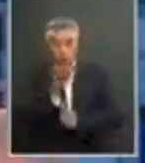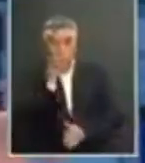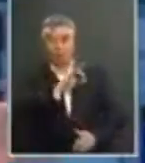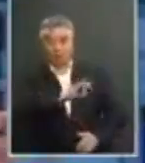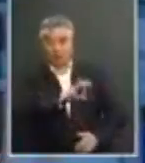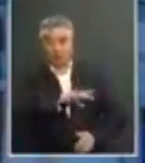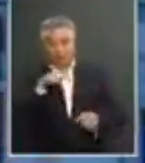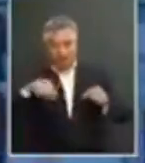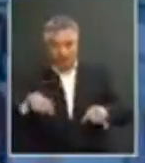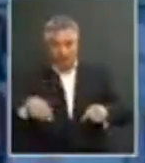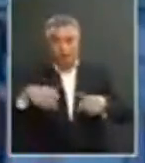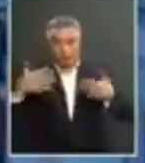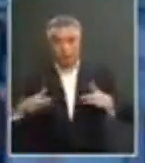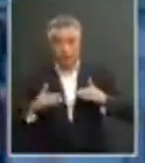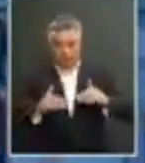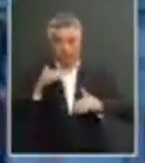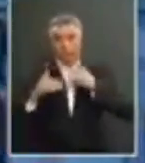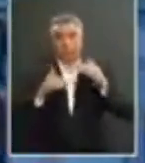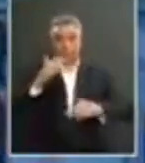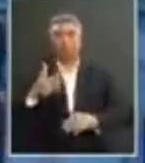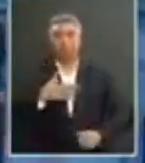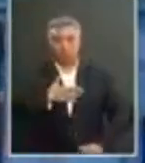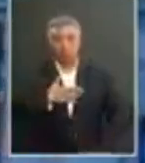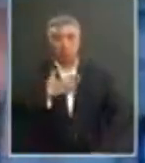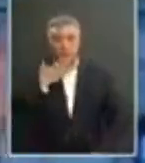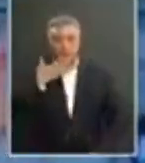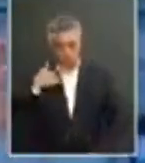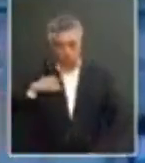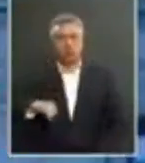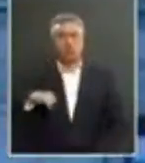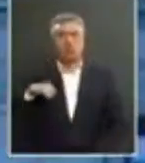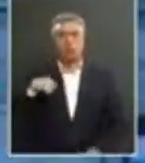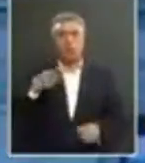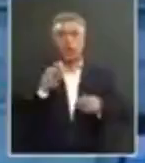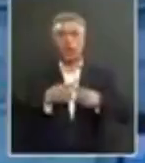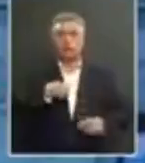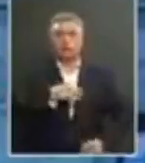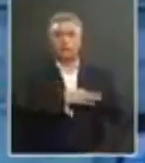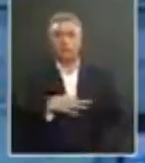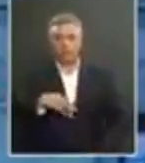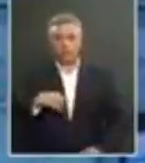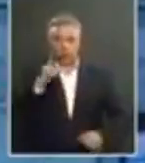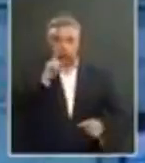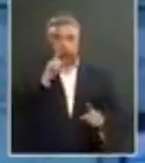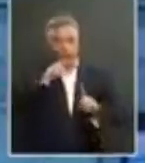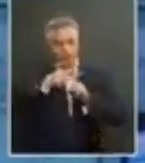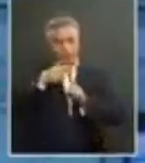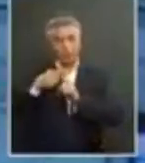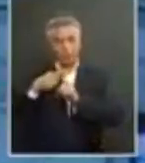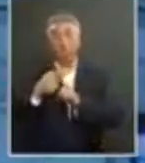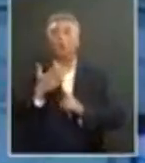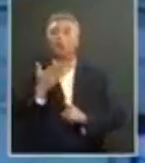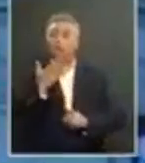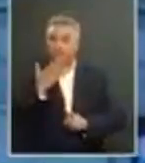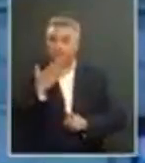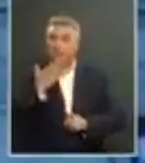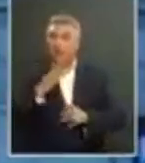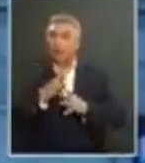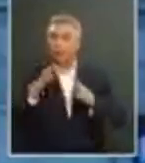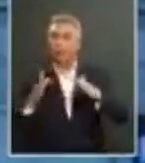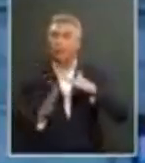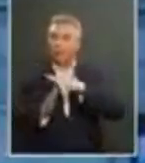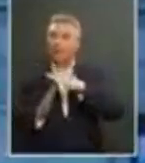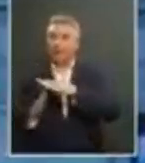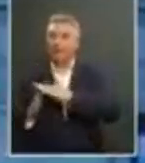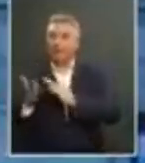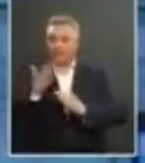la base de lo que se avanzó, yo también me siento orgulloso de haber sido ministro, se hicieron muchas cosas positivas, quedaron muchas cosas pendientes. Estamos acá con nuestras